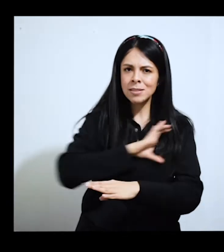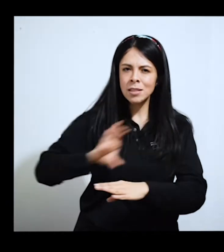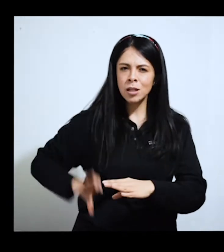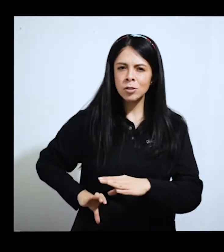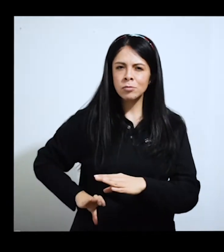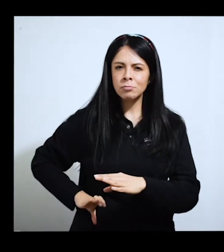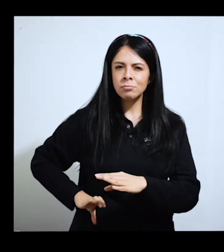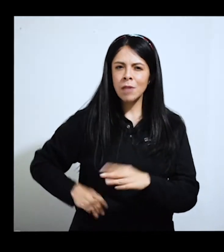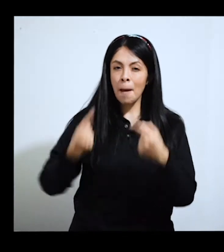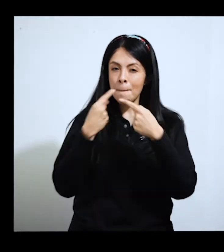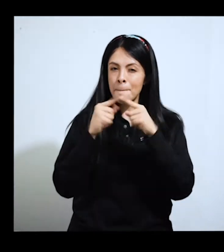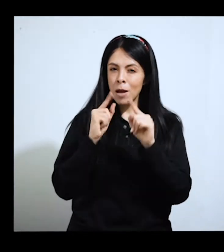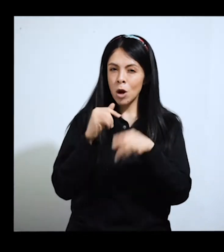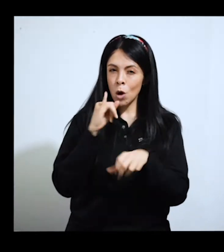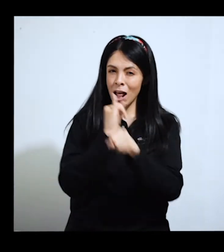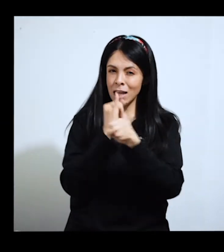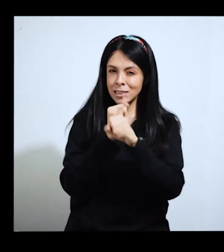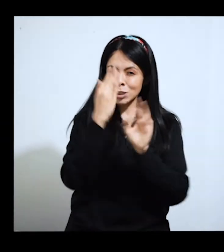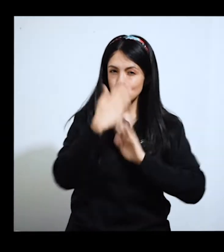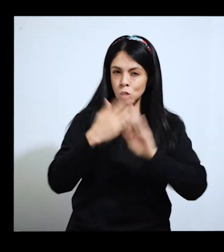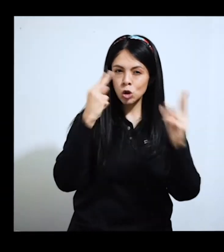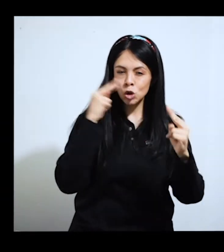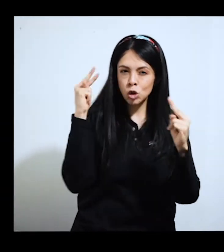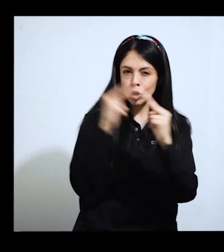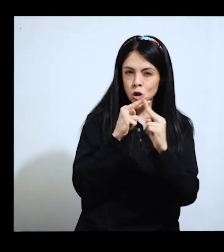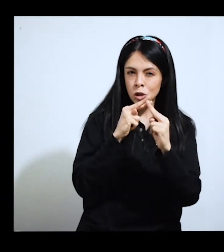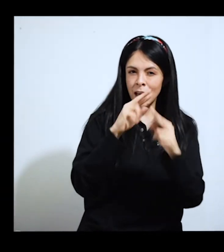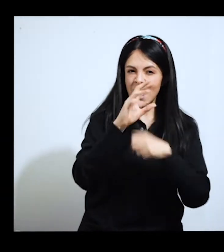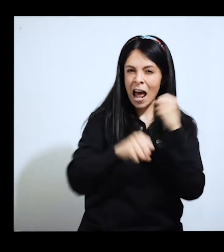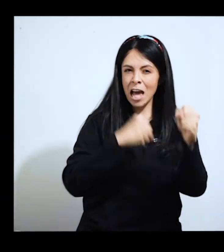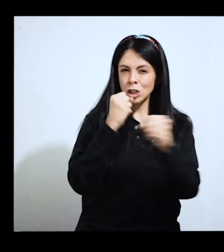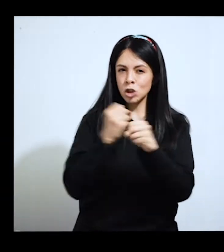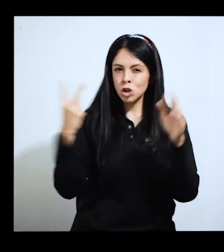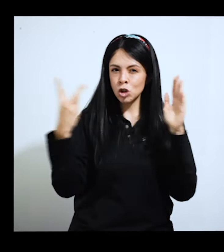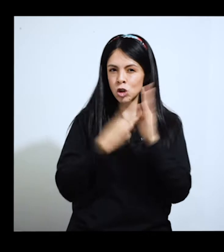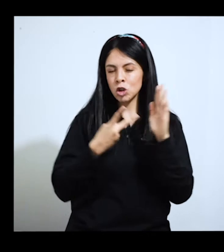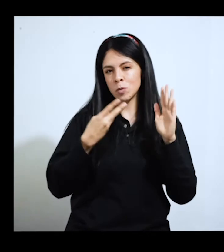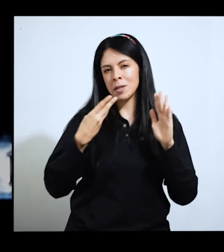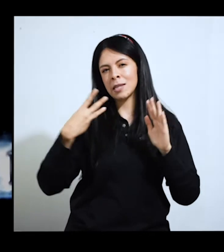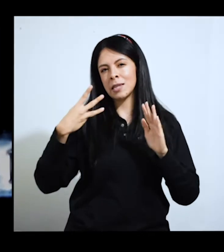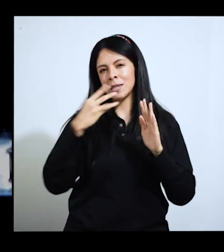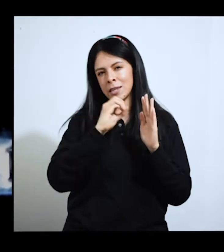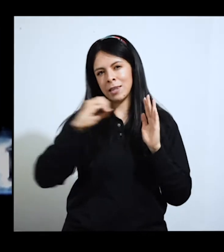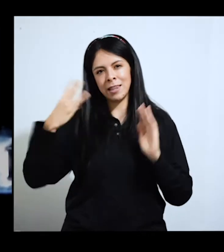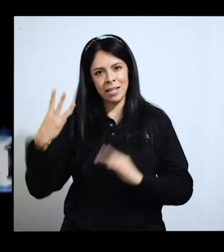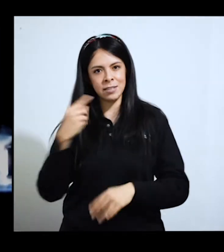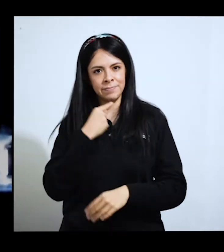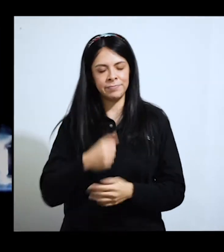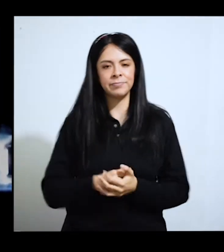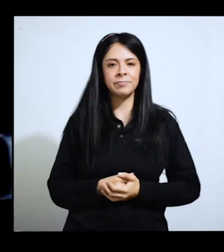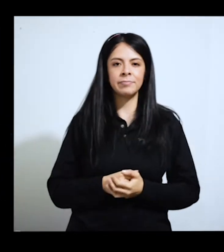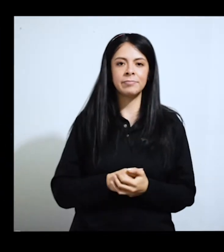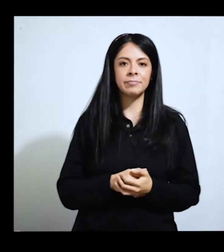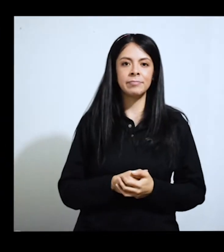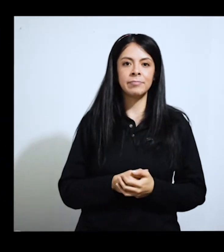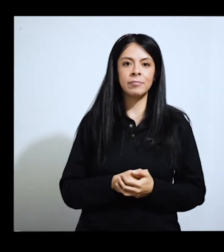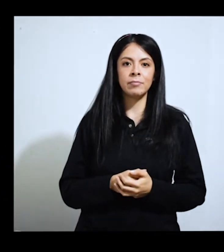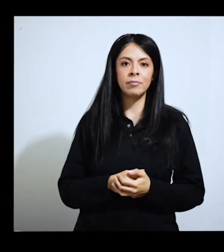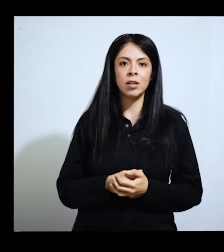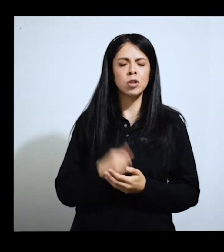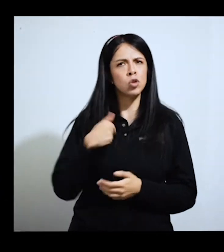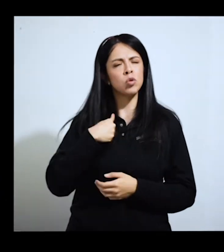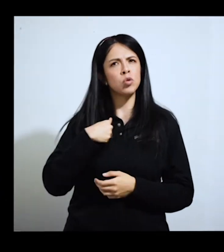cristianos. Pero en el 2003 yo llego al lugar de su presencia y ahí es, digamos, donde mi vida empieza a cambiar,